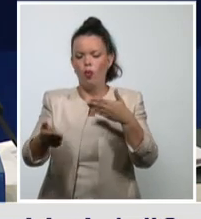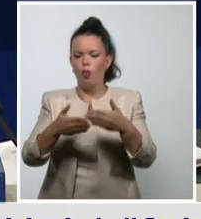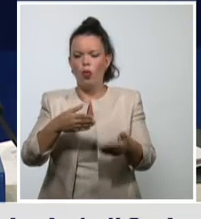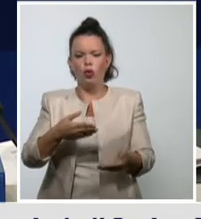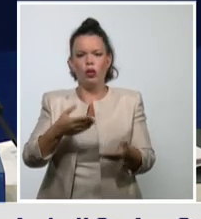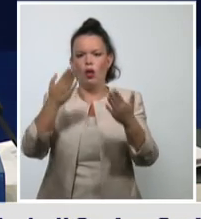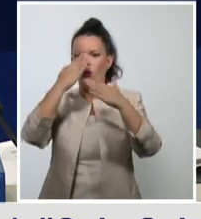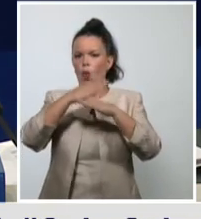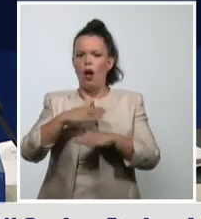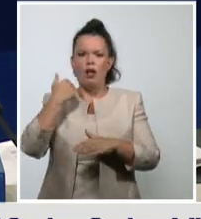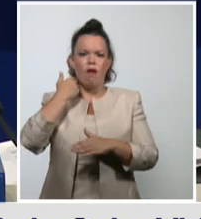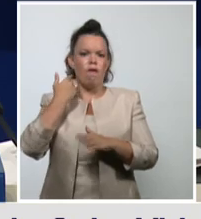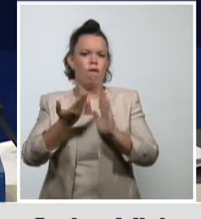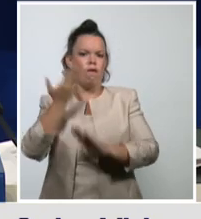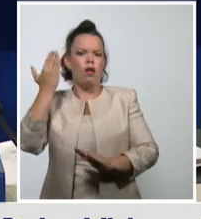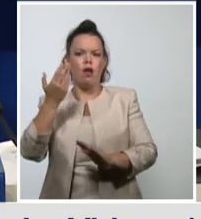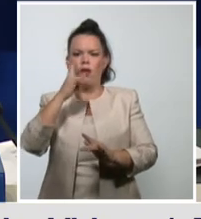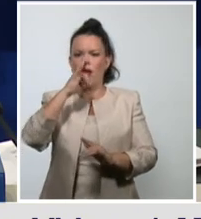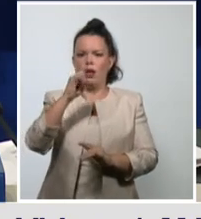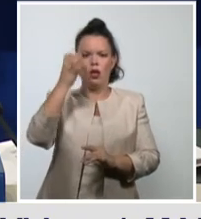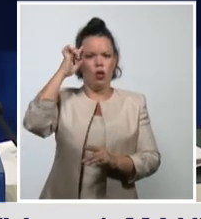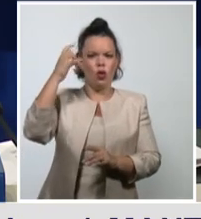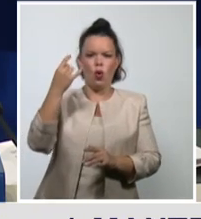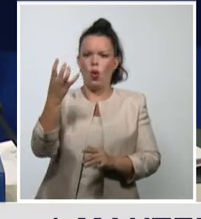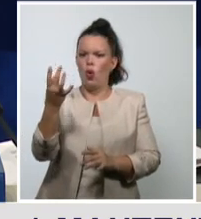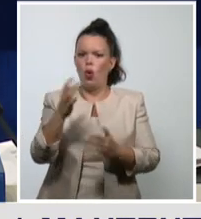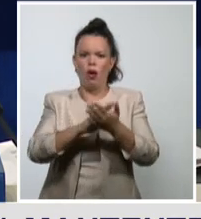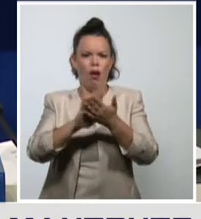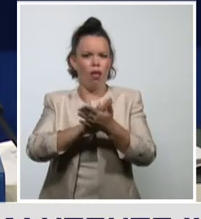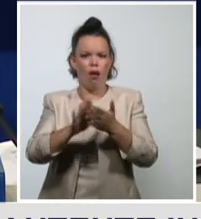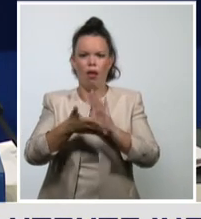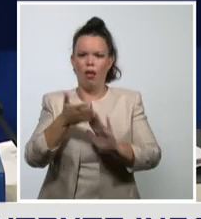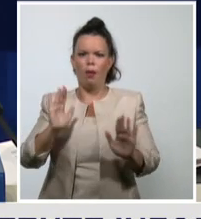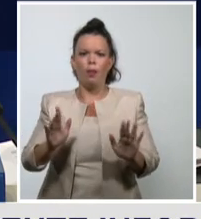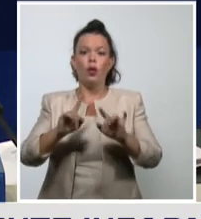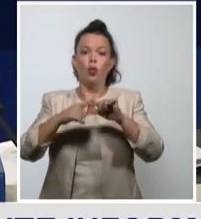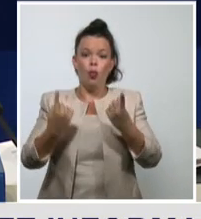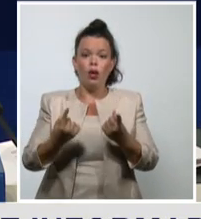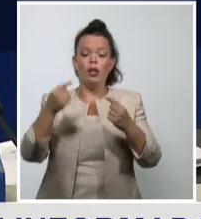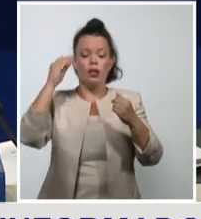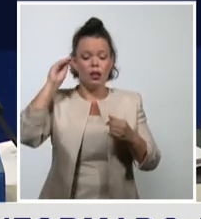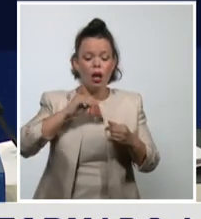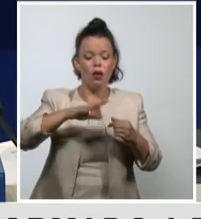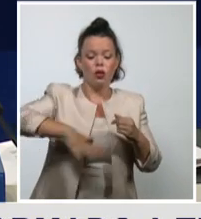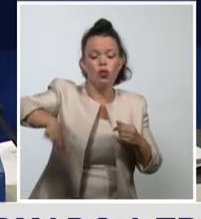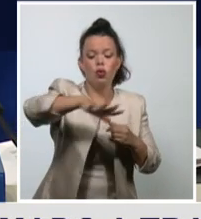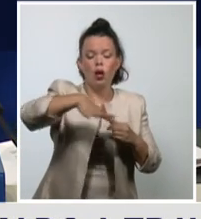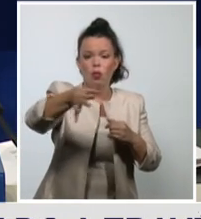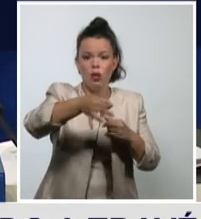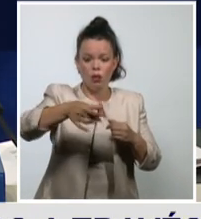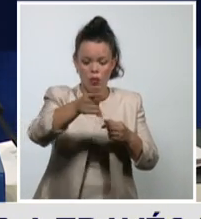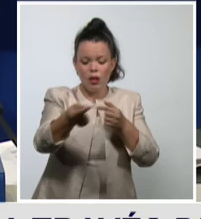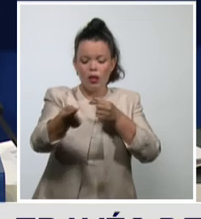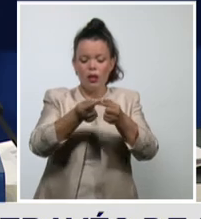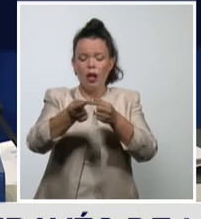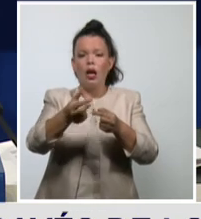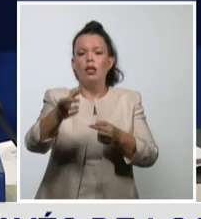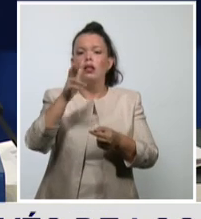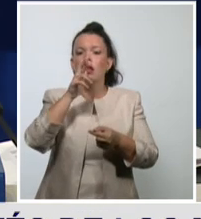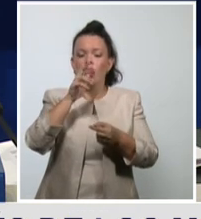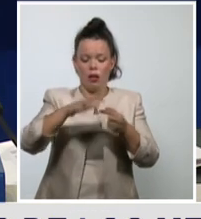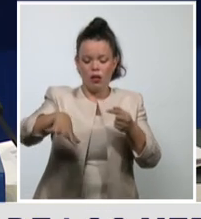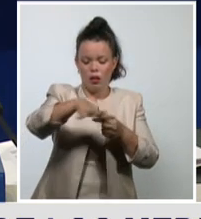determinado riesgo, sobre todo porque son áreas en las cuales se ha producido una transmisión de la enfermedad. Estos son fundamentalmente los universos